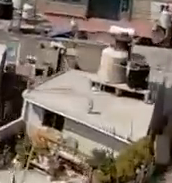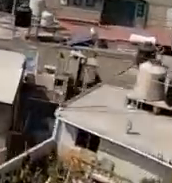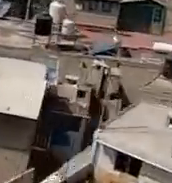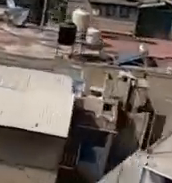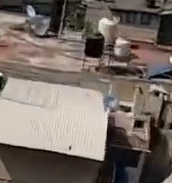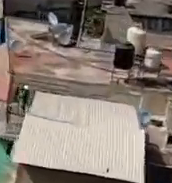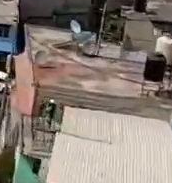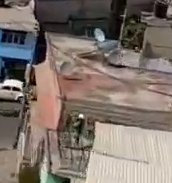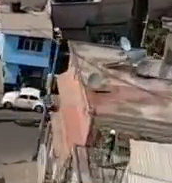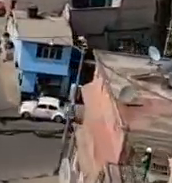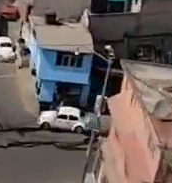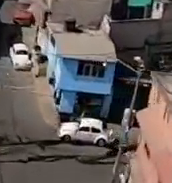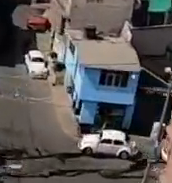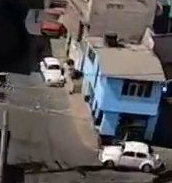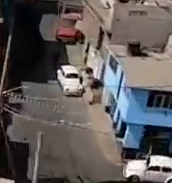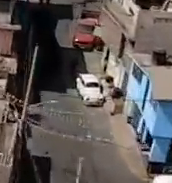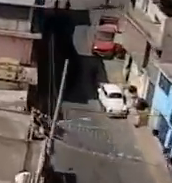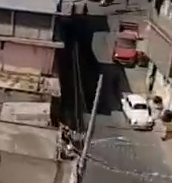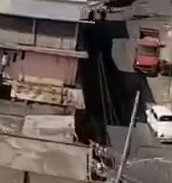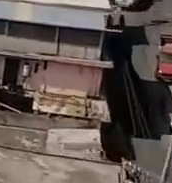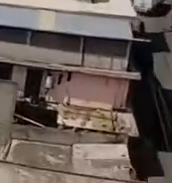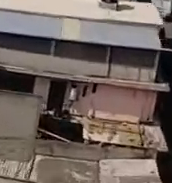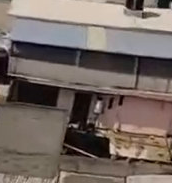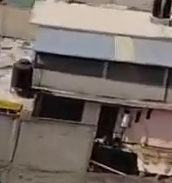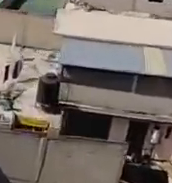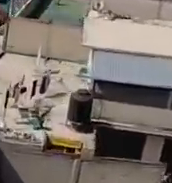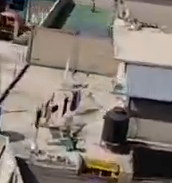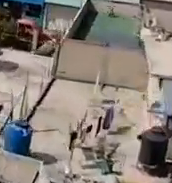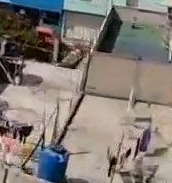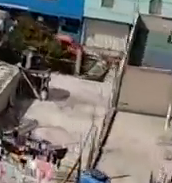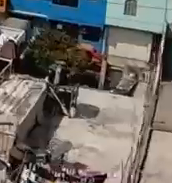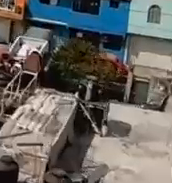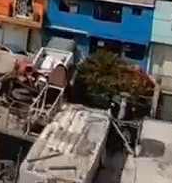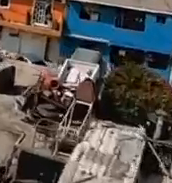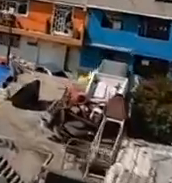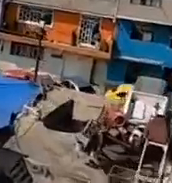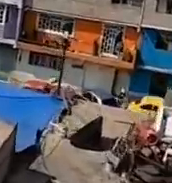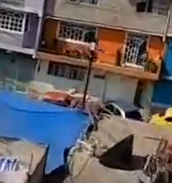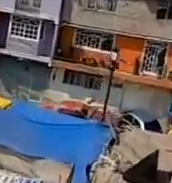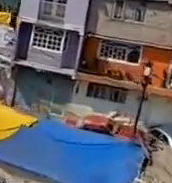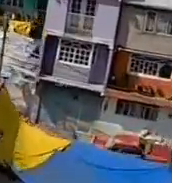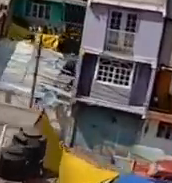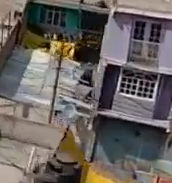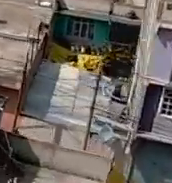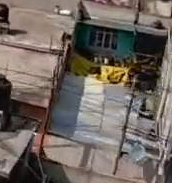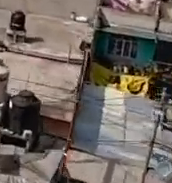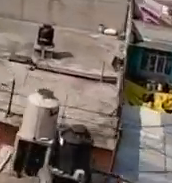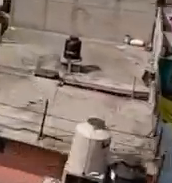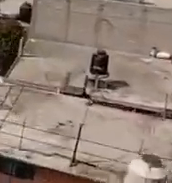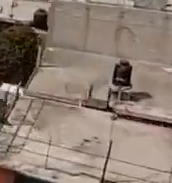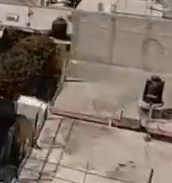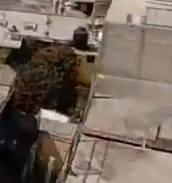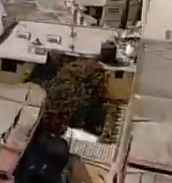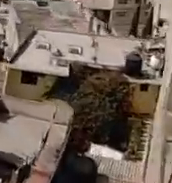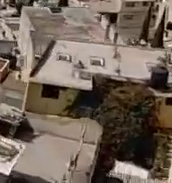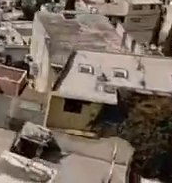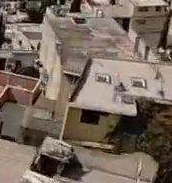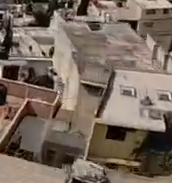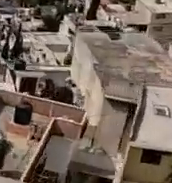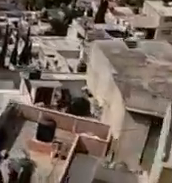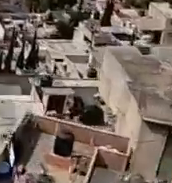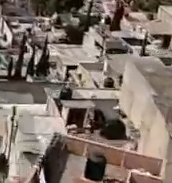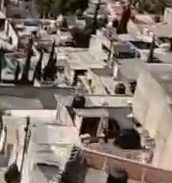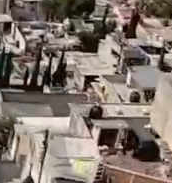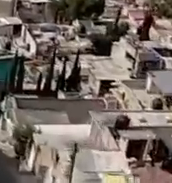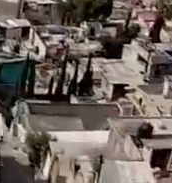antena Tlalpexco Campos Revolución, que hoy se inaugura, tiene una longitud de 1.7 kilómetros y la